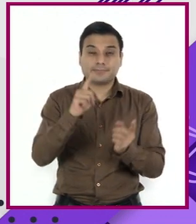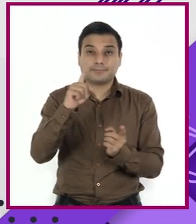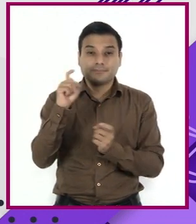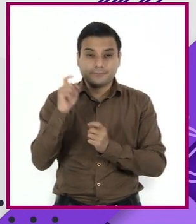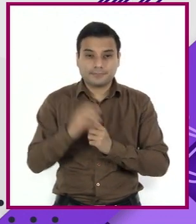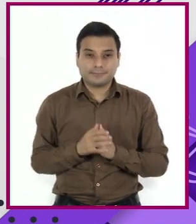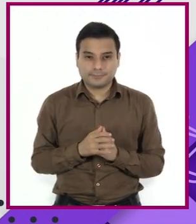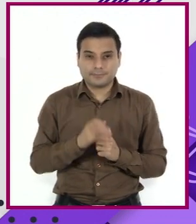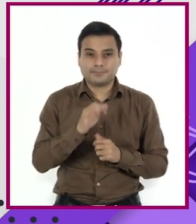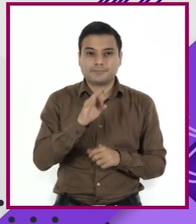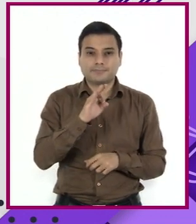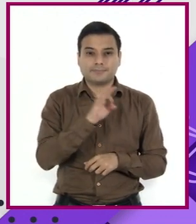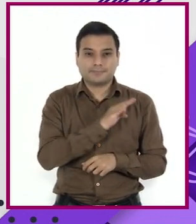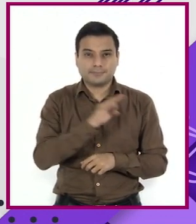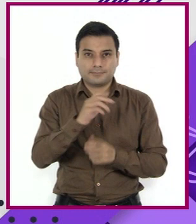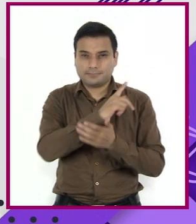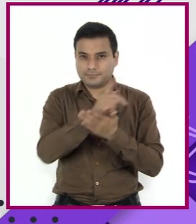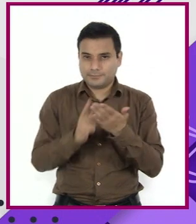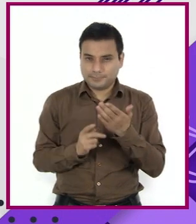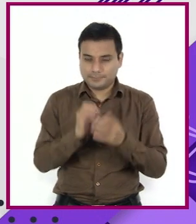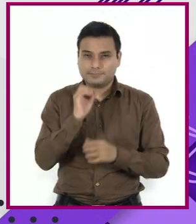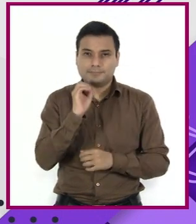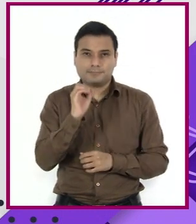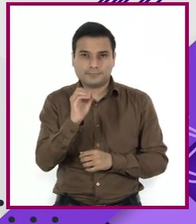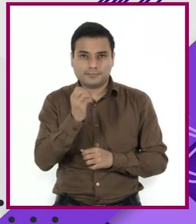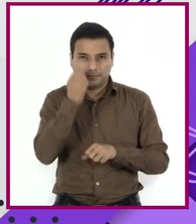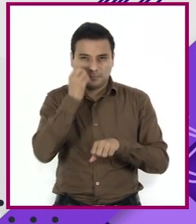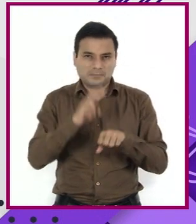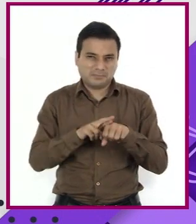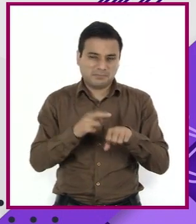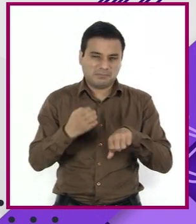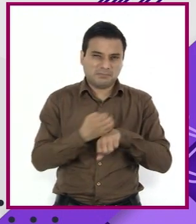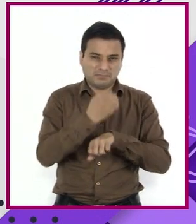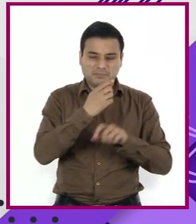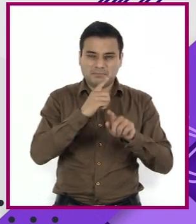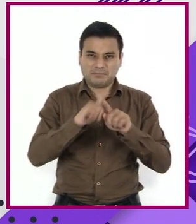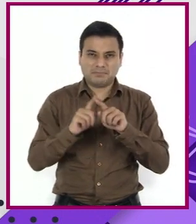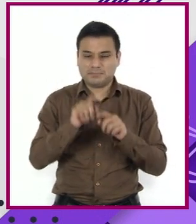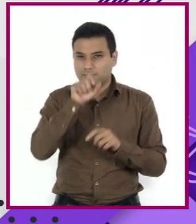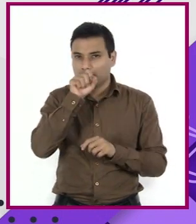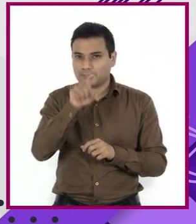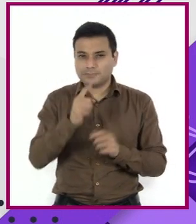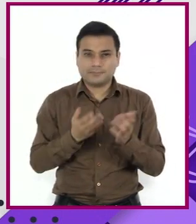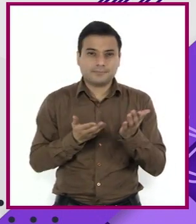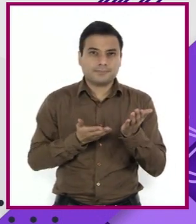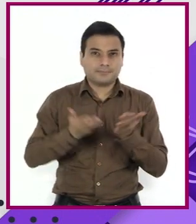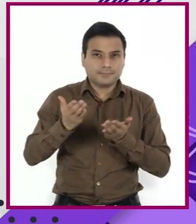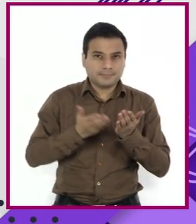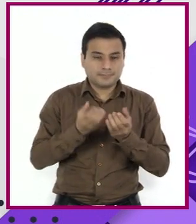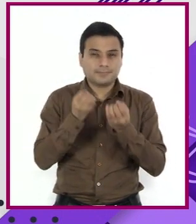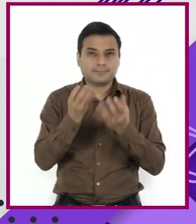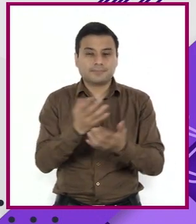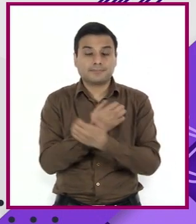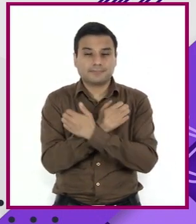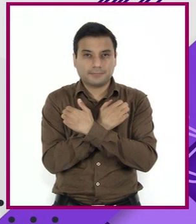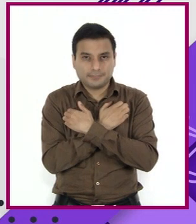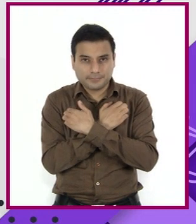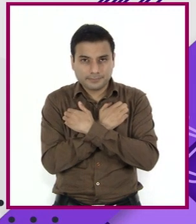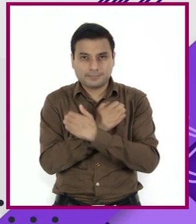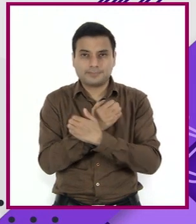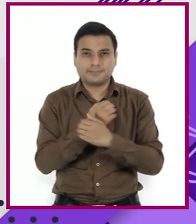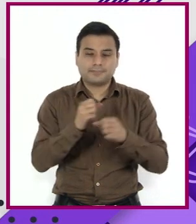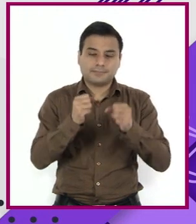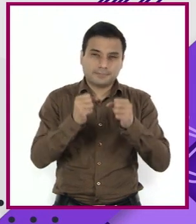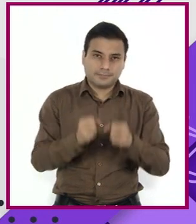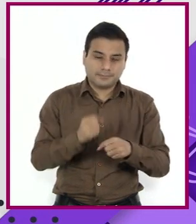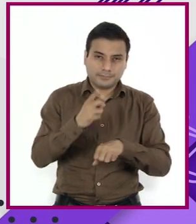secretarías de Estado, entre otros. También se encargan de la prestación de los servicios públicos, como la educación pública,